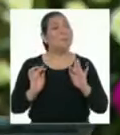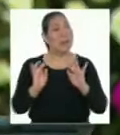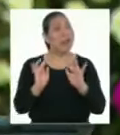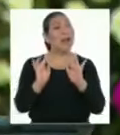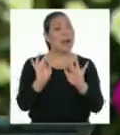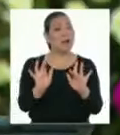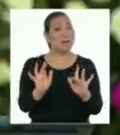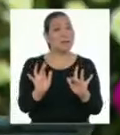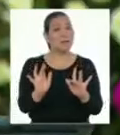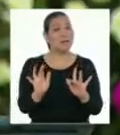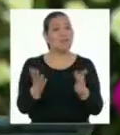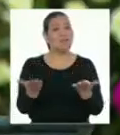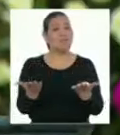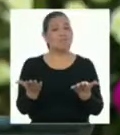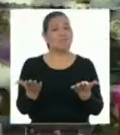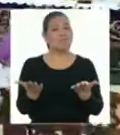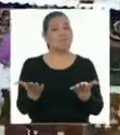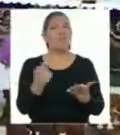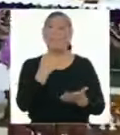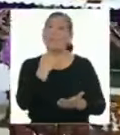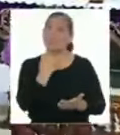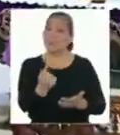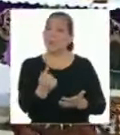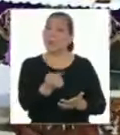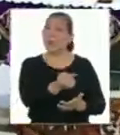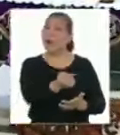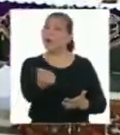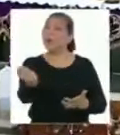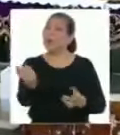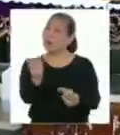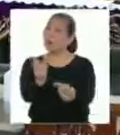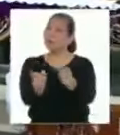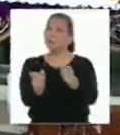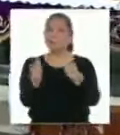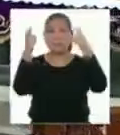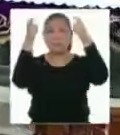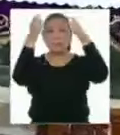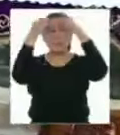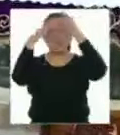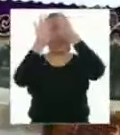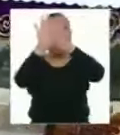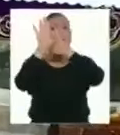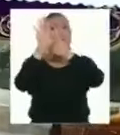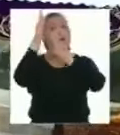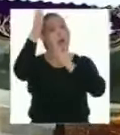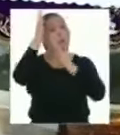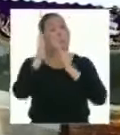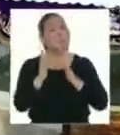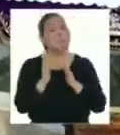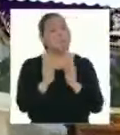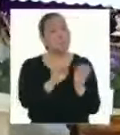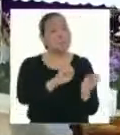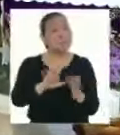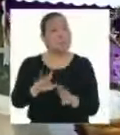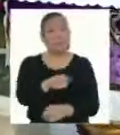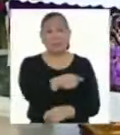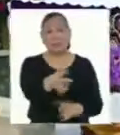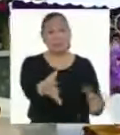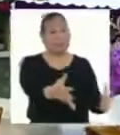patente. Por eso les digo que el reino de Dios les será quitado